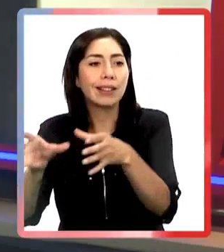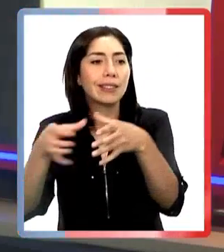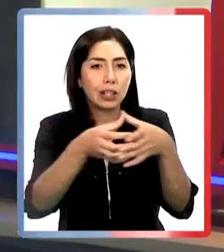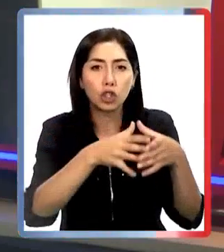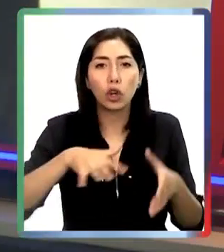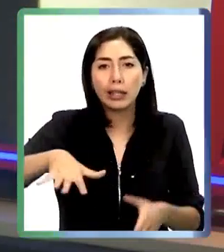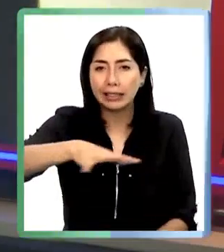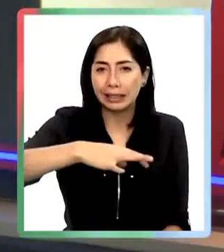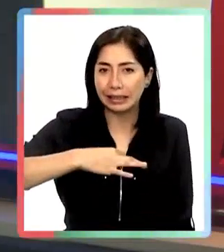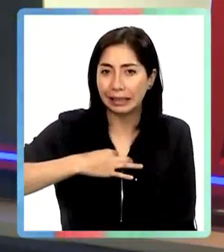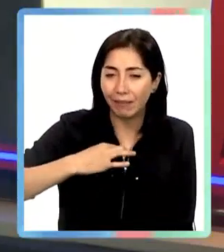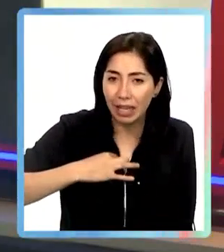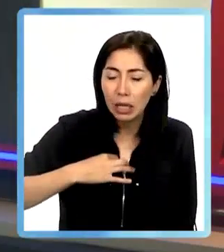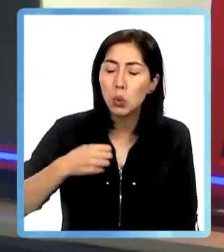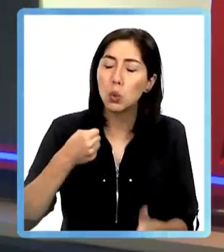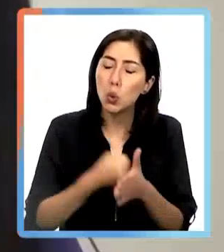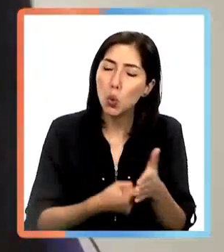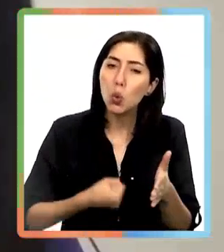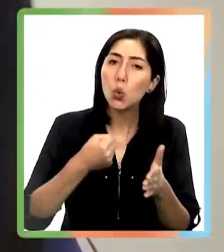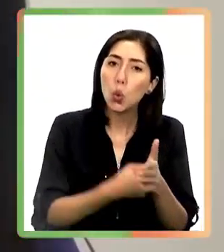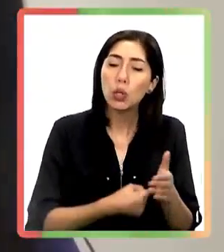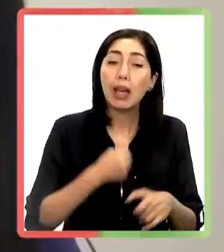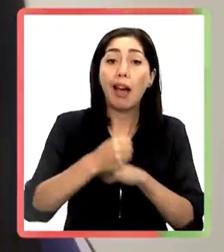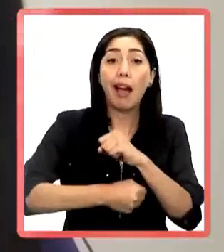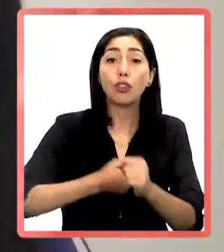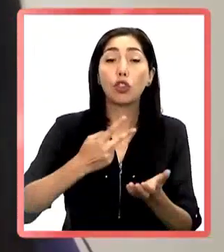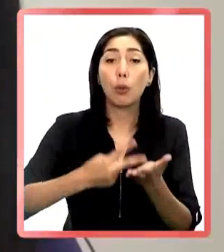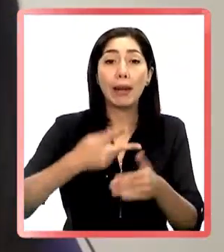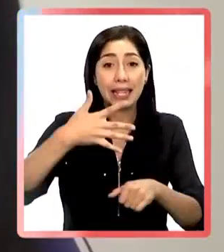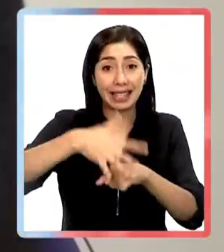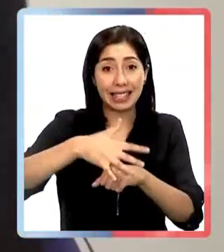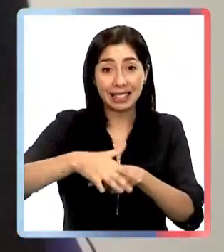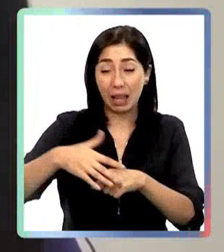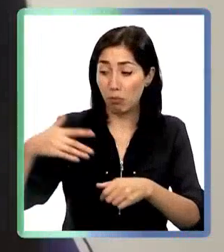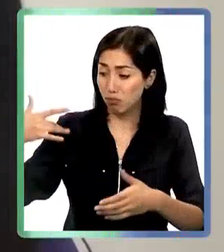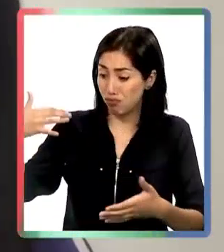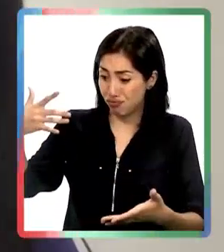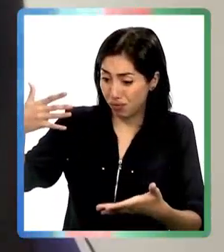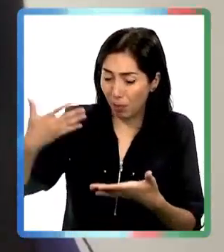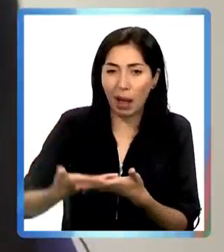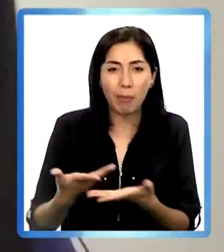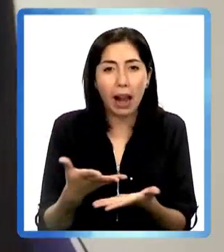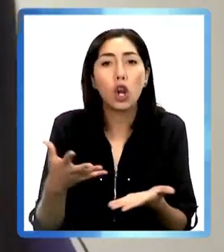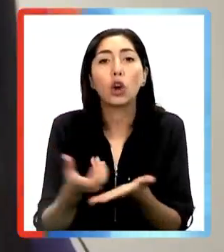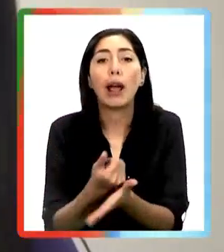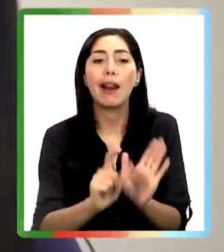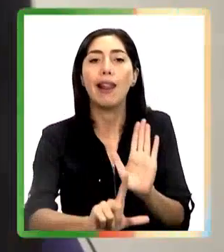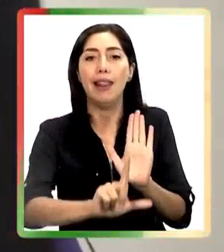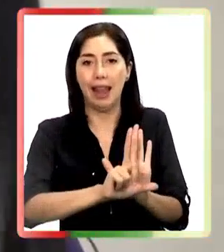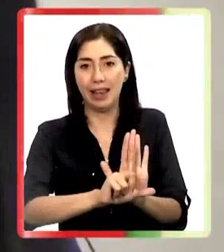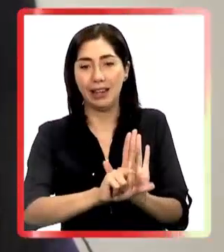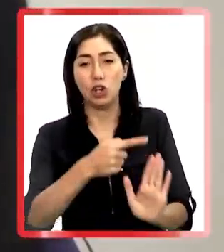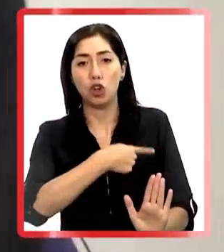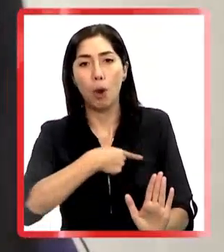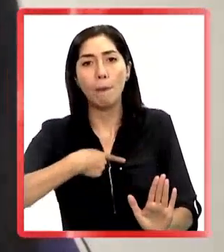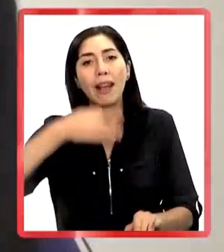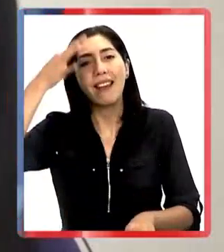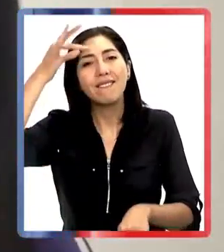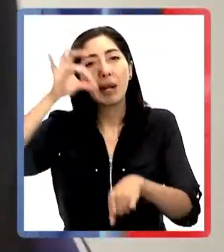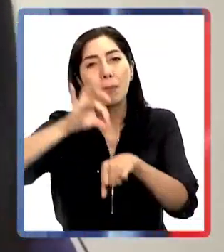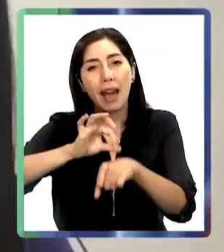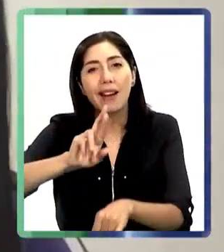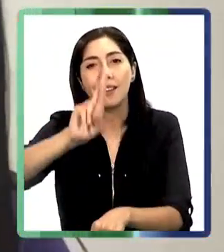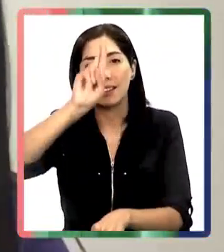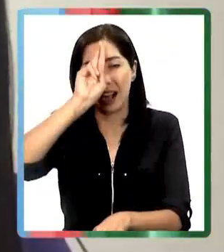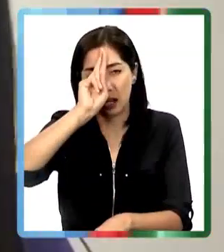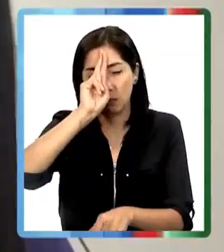las agrupaciones de pacientes han luchado desde el año 2015 en adelante para tener una ley de enfermedades raras que realmente